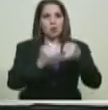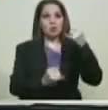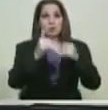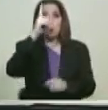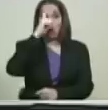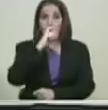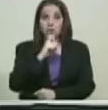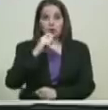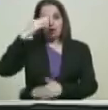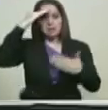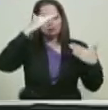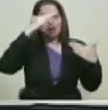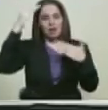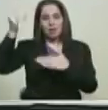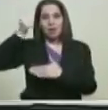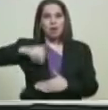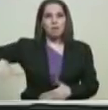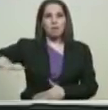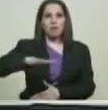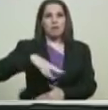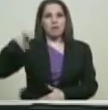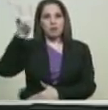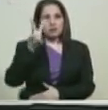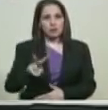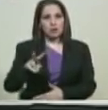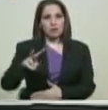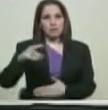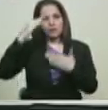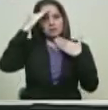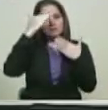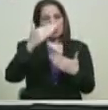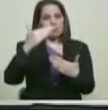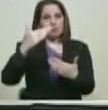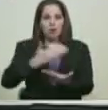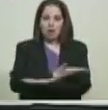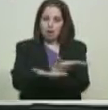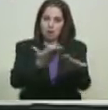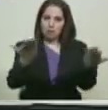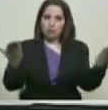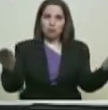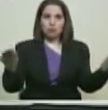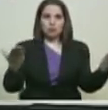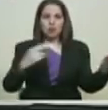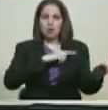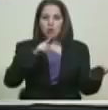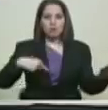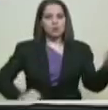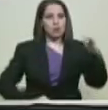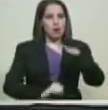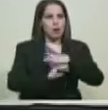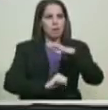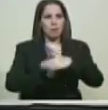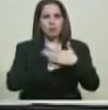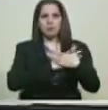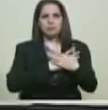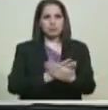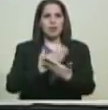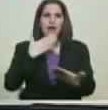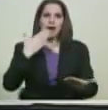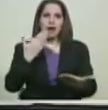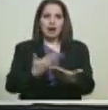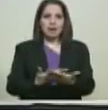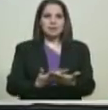años. Saludo al pueblo de Venezuela desde aquí y le transmito a ustedes todo nuestro apoyo y toda nuestra solidaridad. Muchas